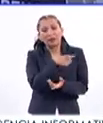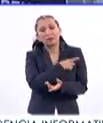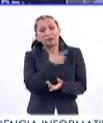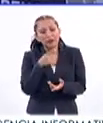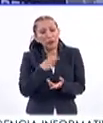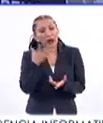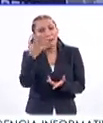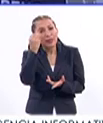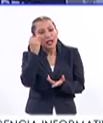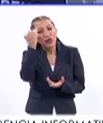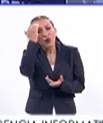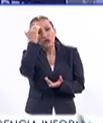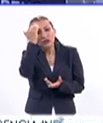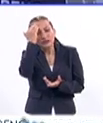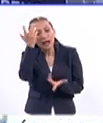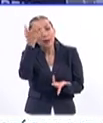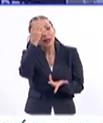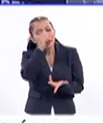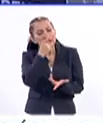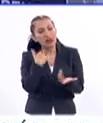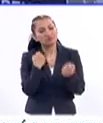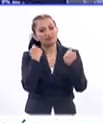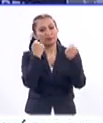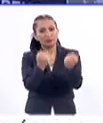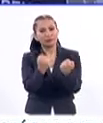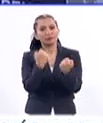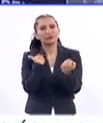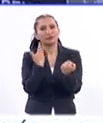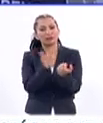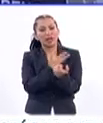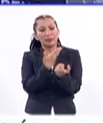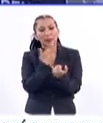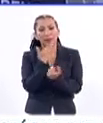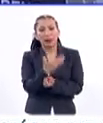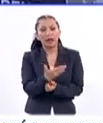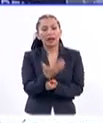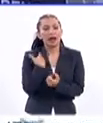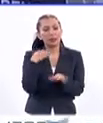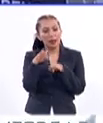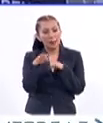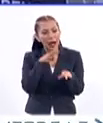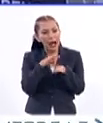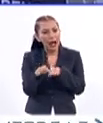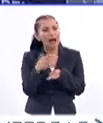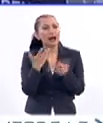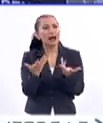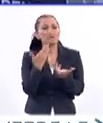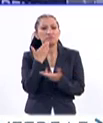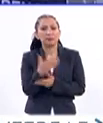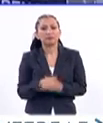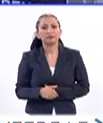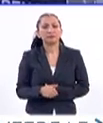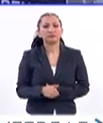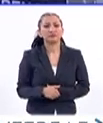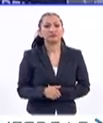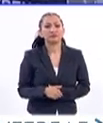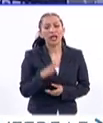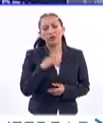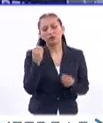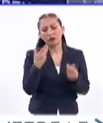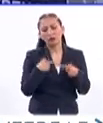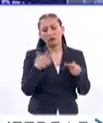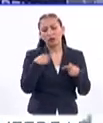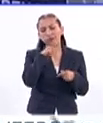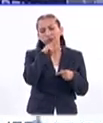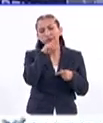que aprender a conocernos, aprender a potencializar lo que tenemos bueno, a trabajar lo que no tenemos tan bueno, y que pues hay mucha gente que